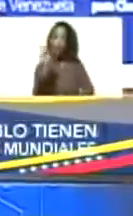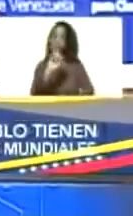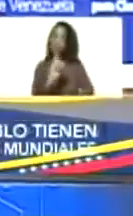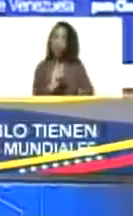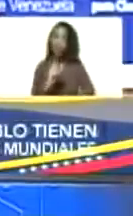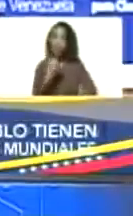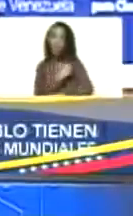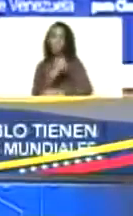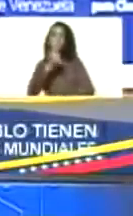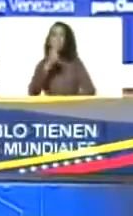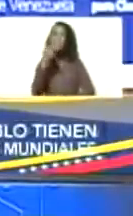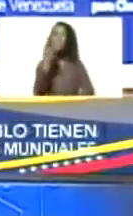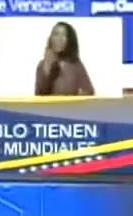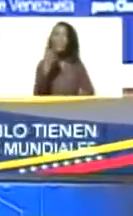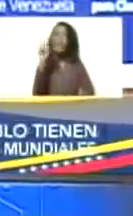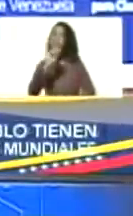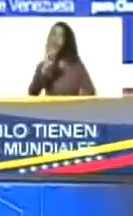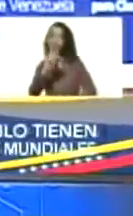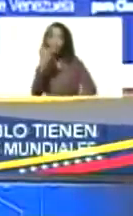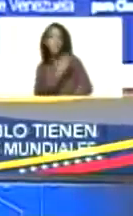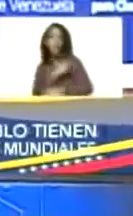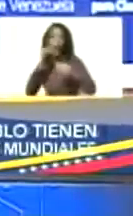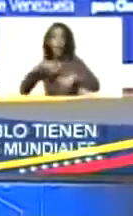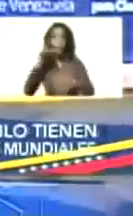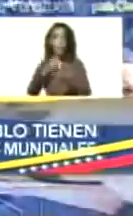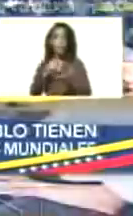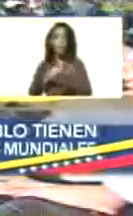la mano quien no se haya vacunado de los presentes.